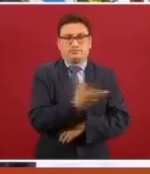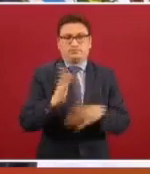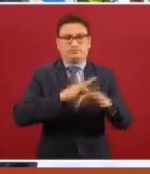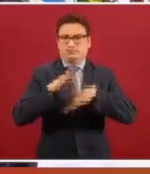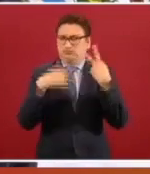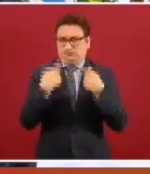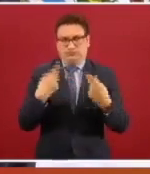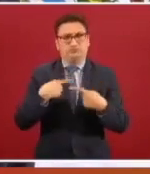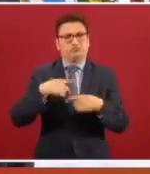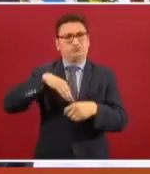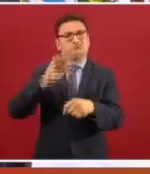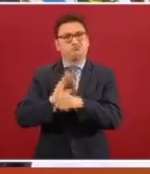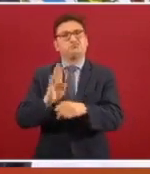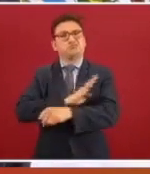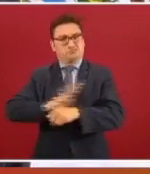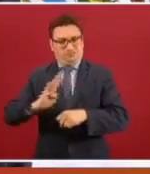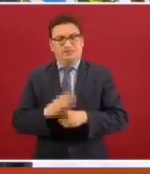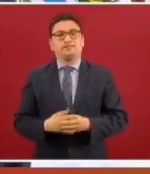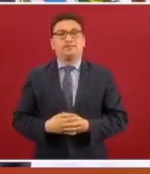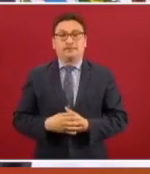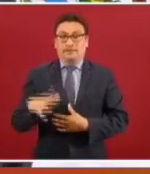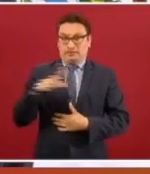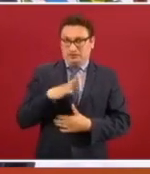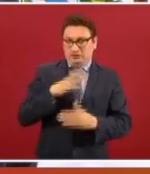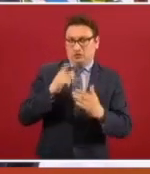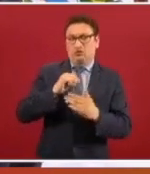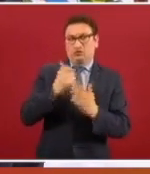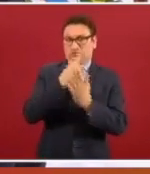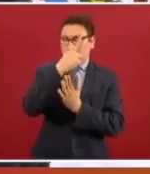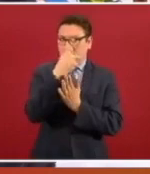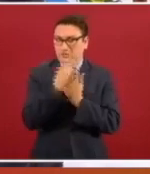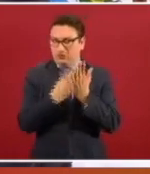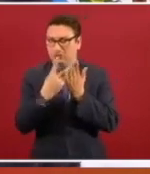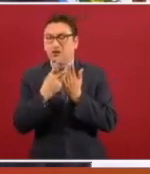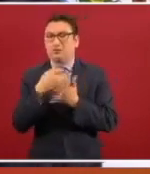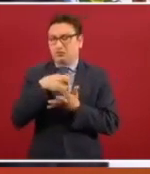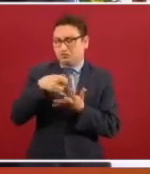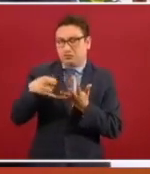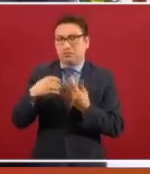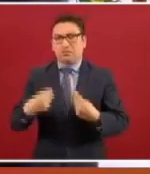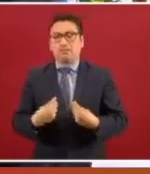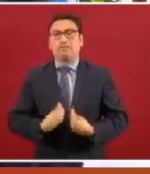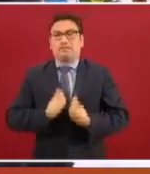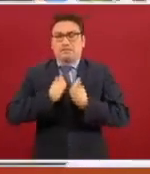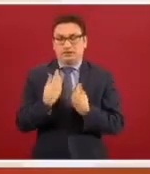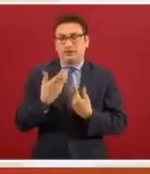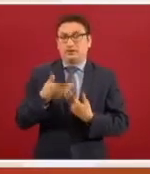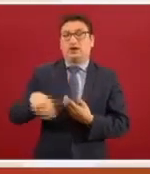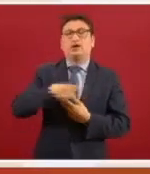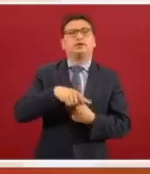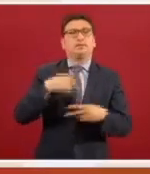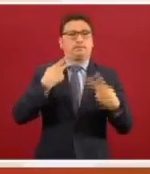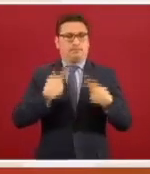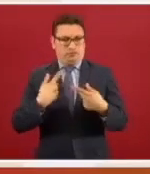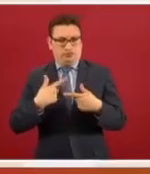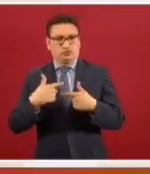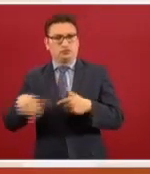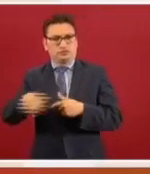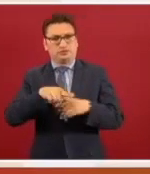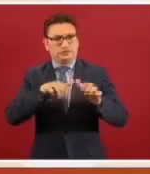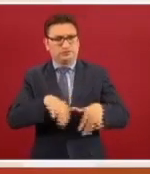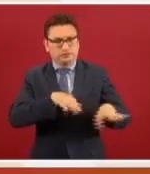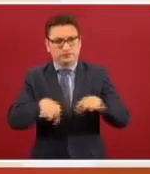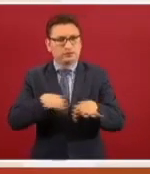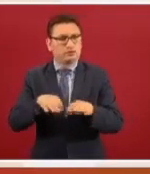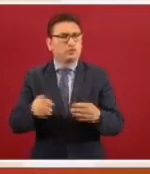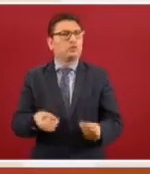habitantes. El programa Sembrando Vida, que como ya dijimos, da empleo permanente a